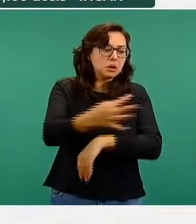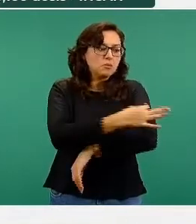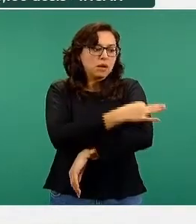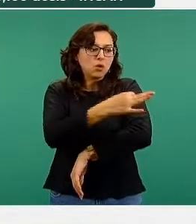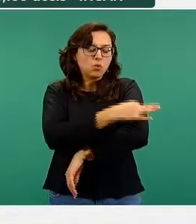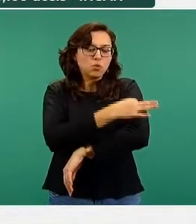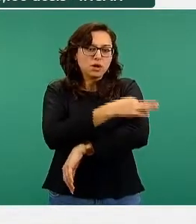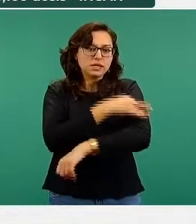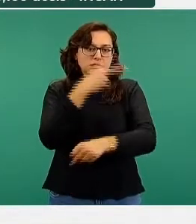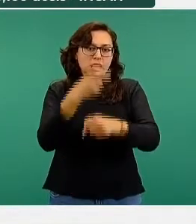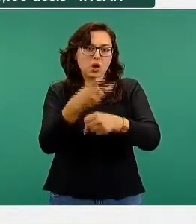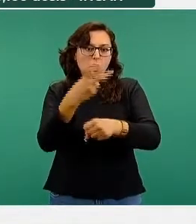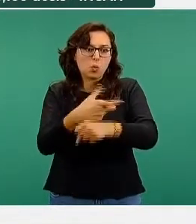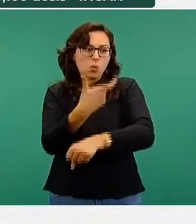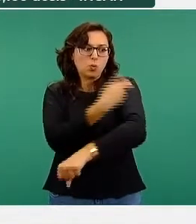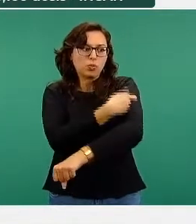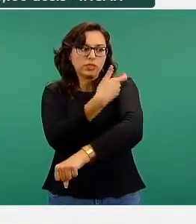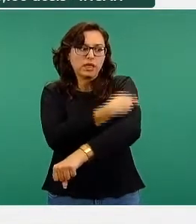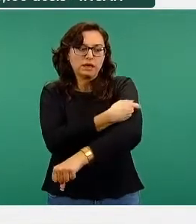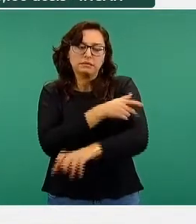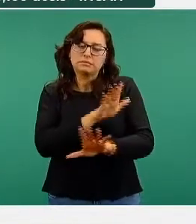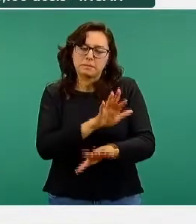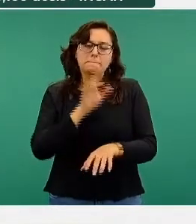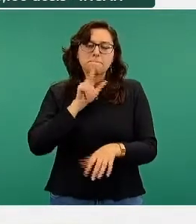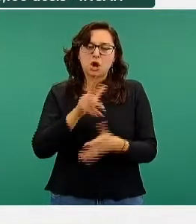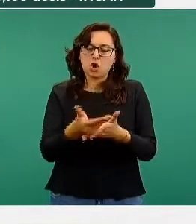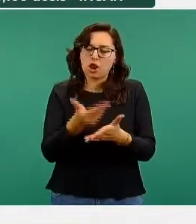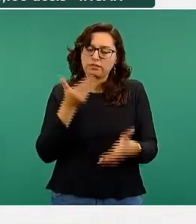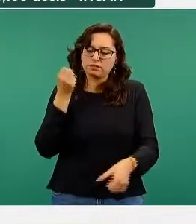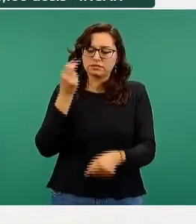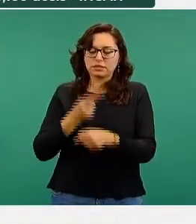eventualidad que justamente ahora estamos viendo fue de